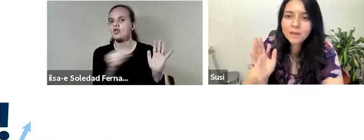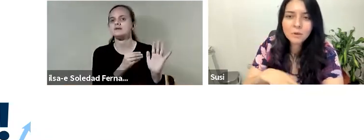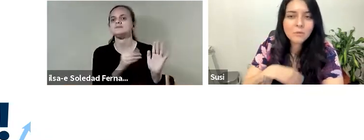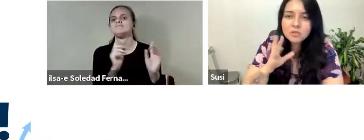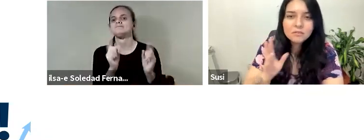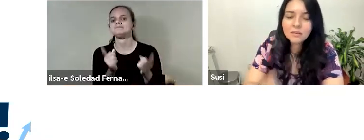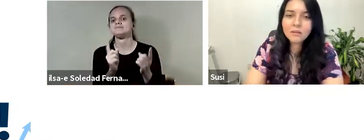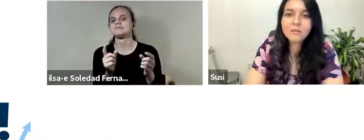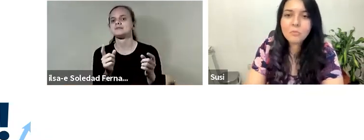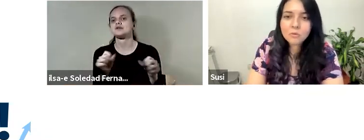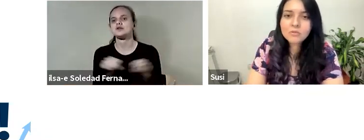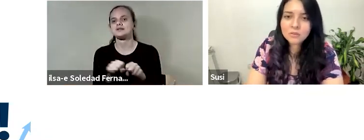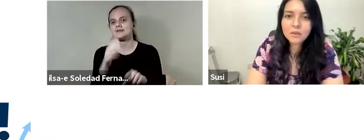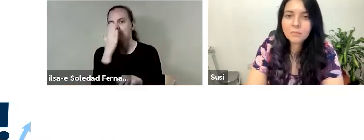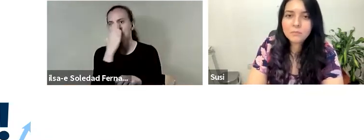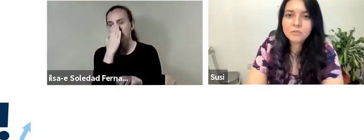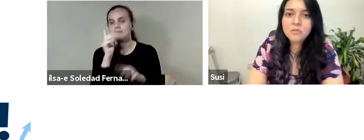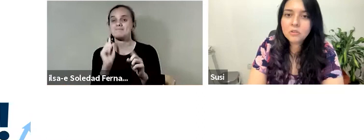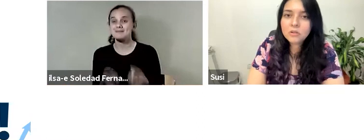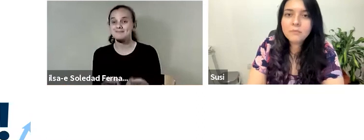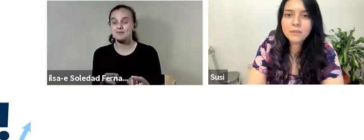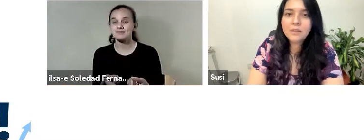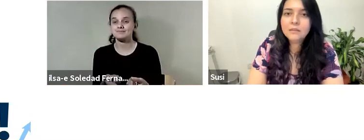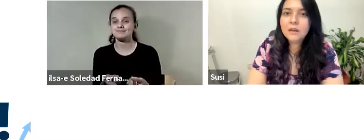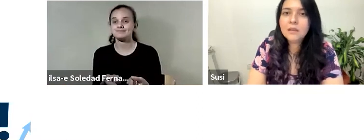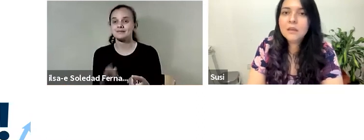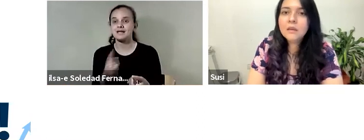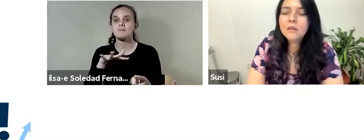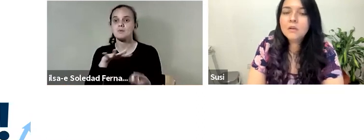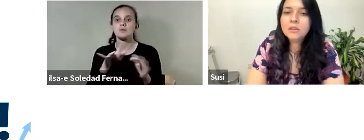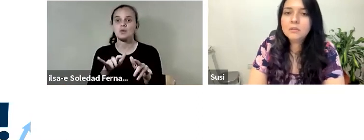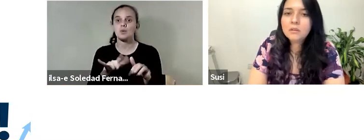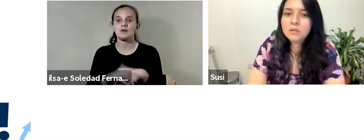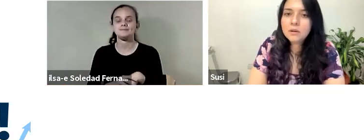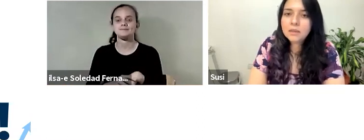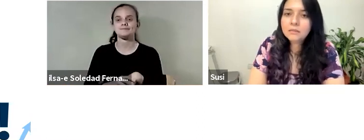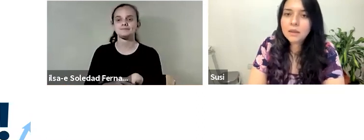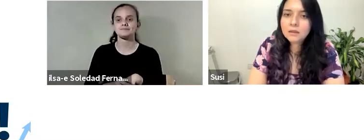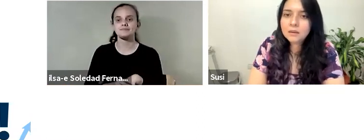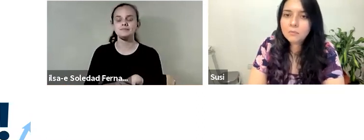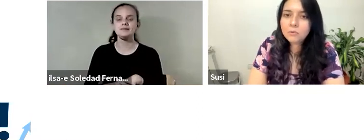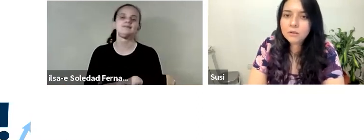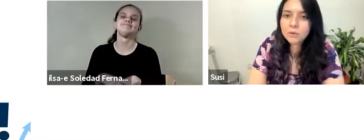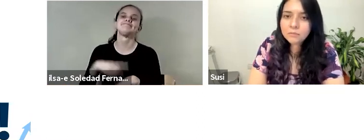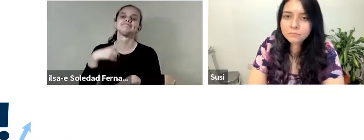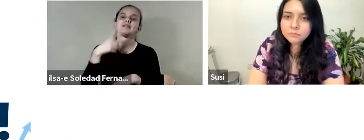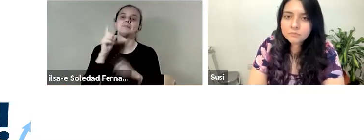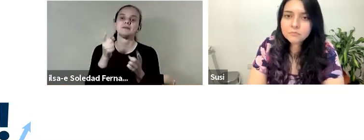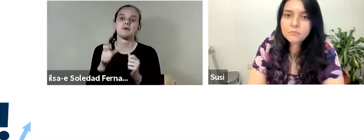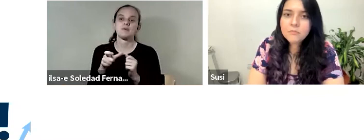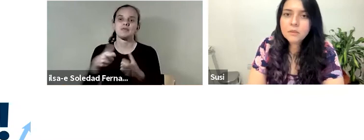2 más hay, pero hay muchas en distintos módulos y sí, es para mucho. Todo el material, dice ahí, Conectividad de Córdoba, está en el campus